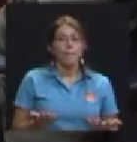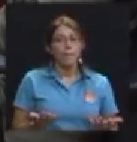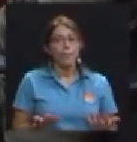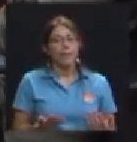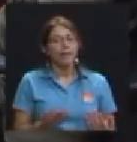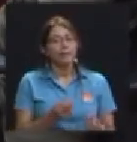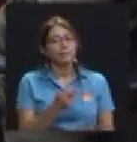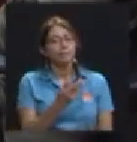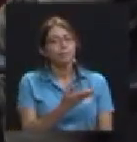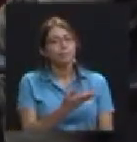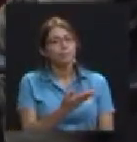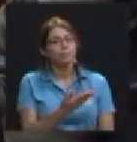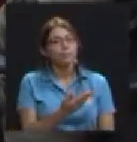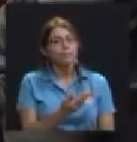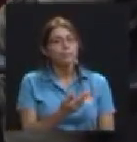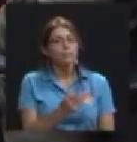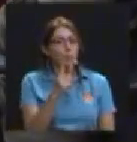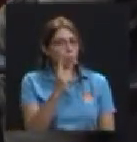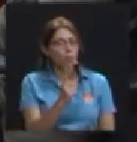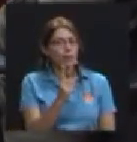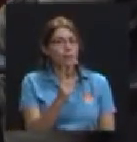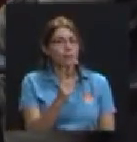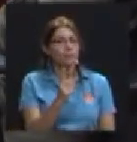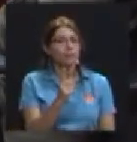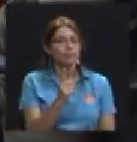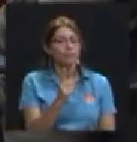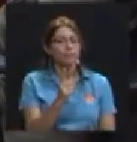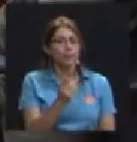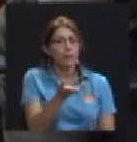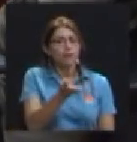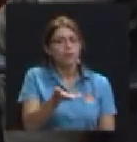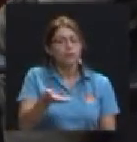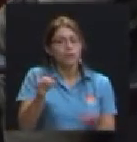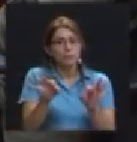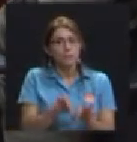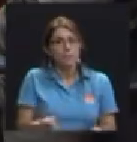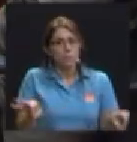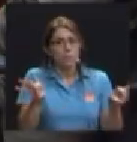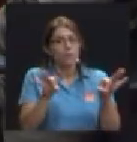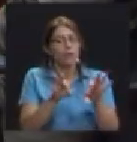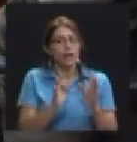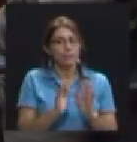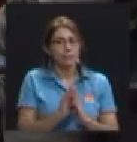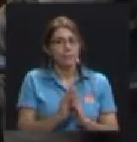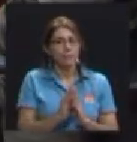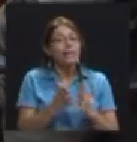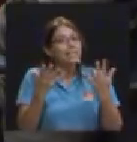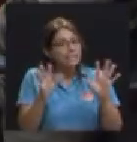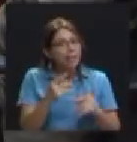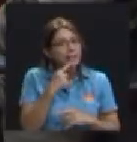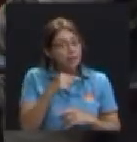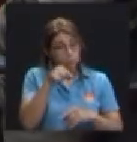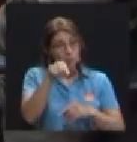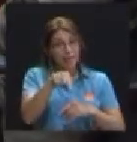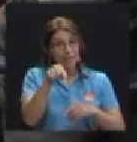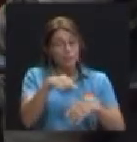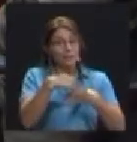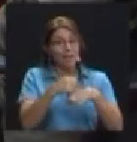Señora gerente, una de las cosas importantes, y ya dijimos que se paga con los